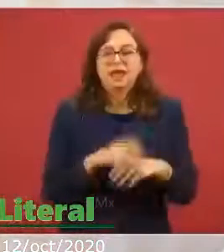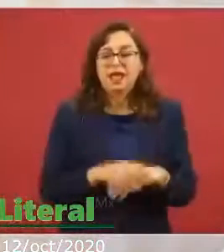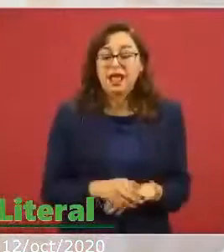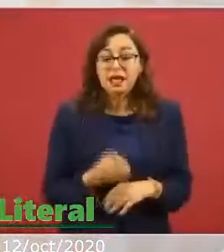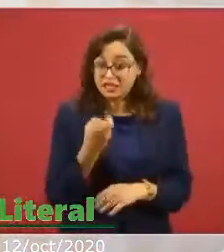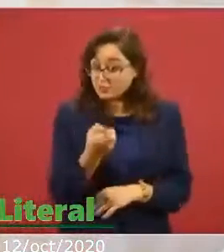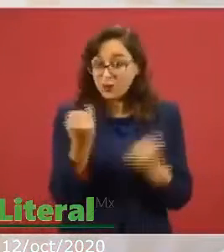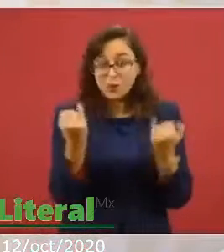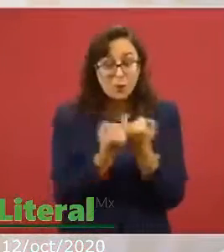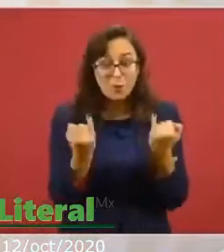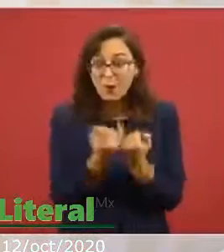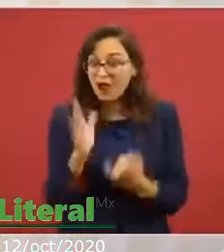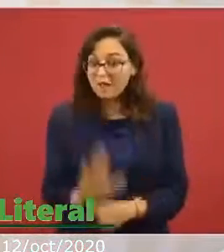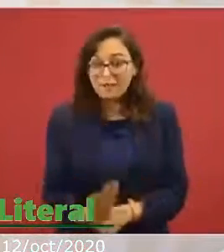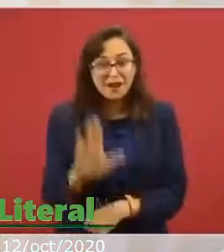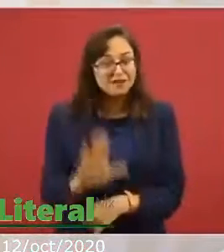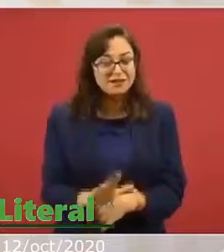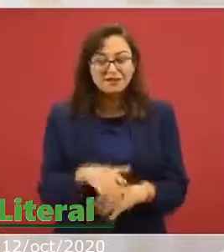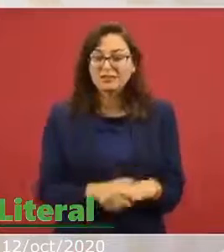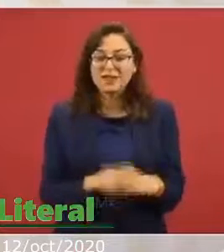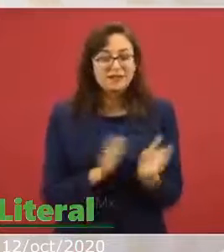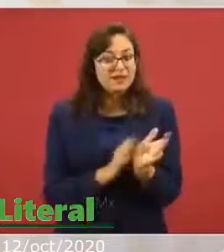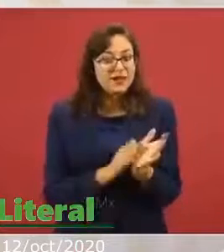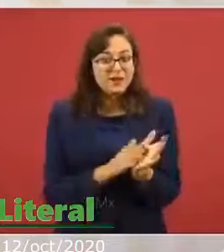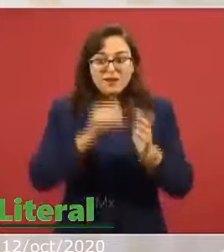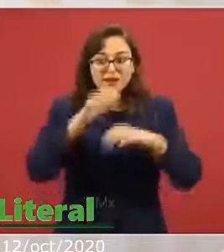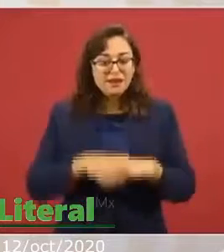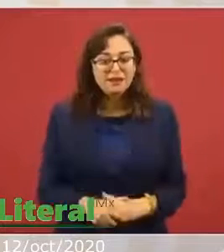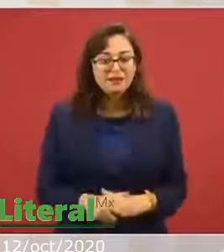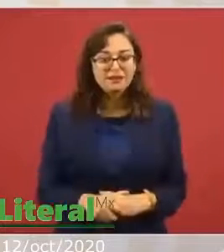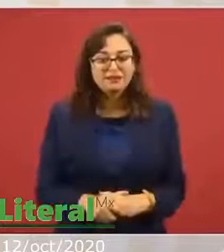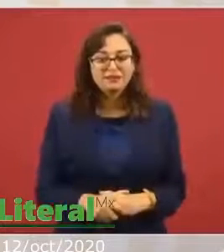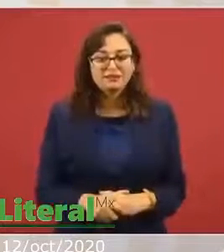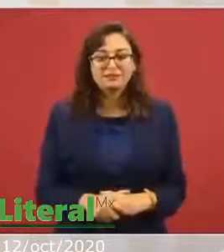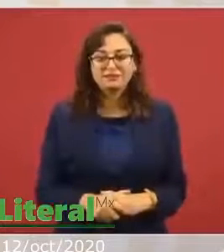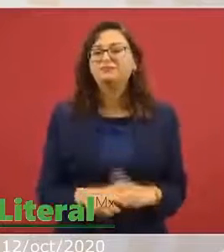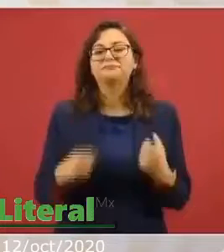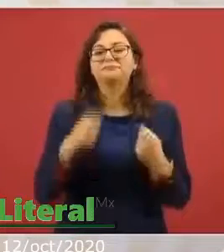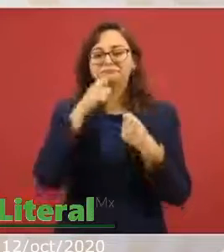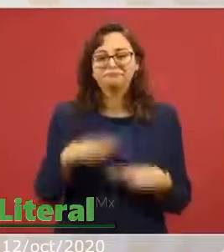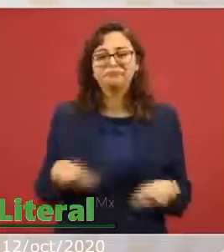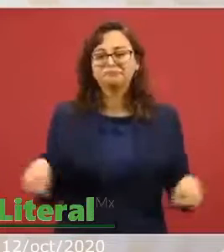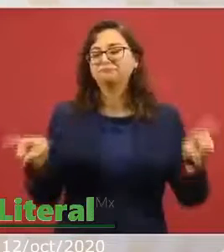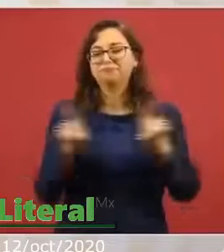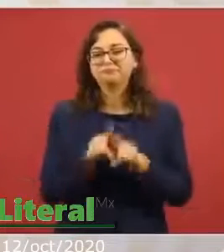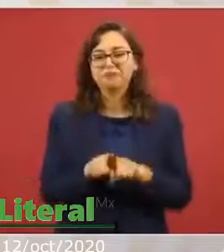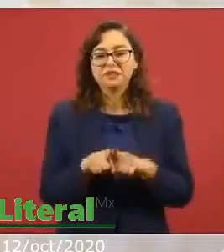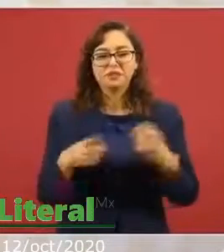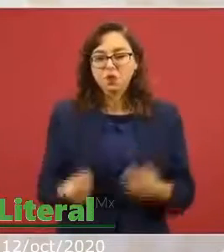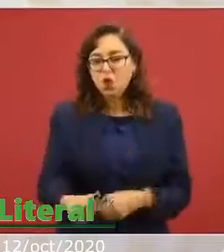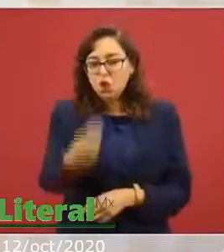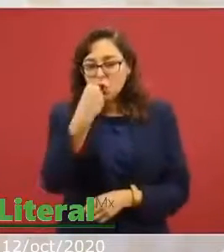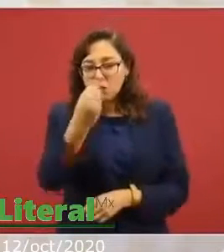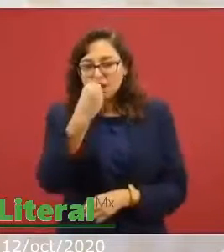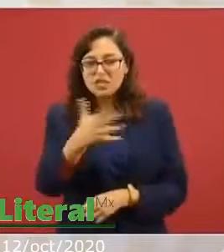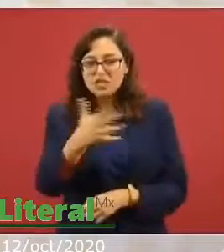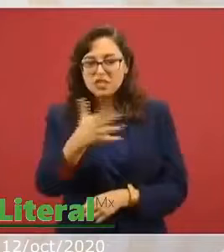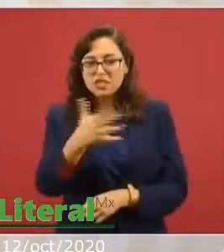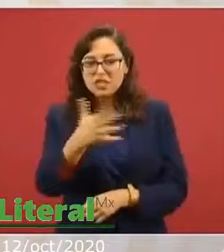Así como cuando se quiere introducir al mercado un producto chatarra,